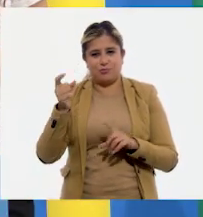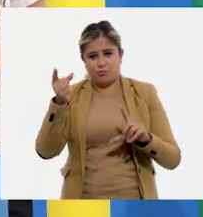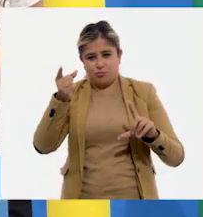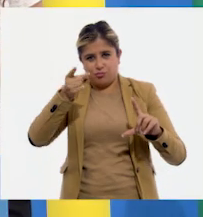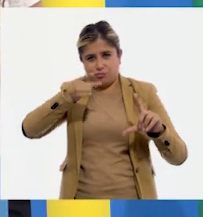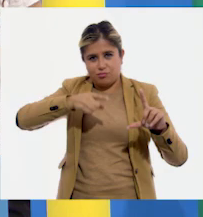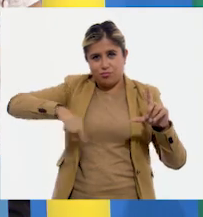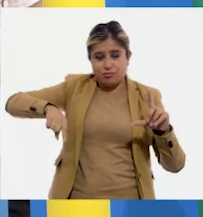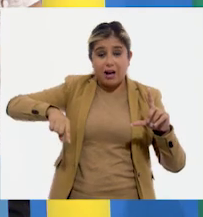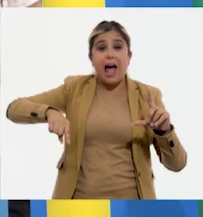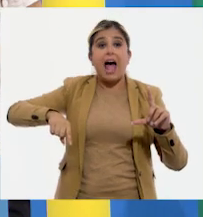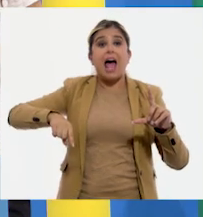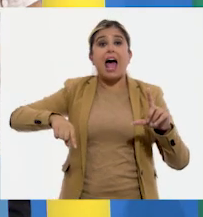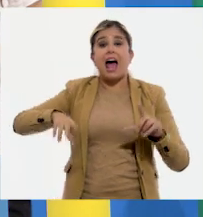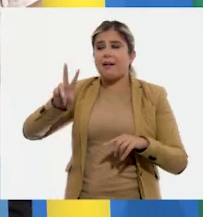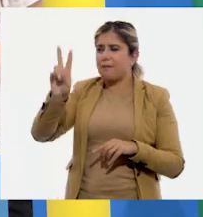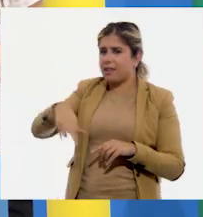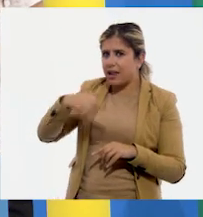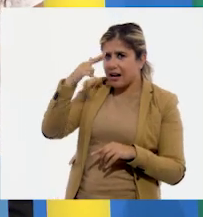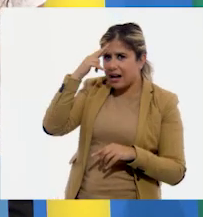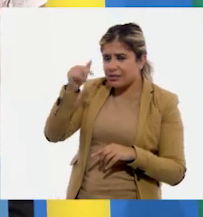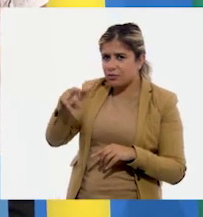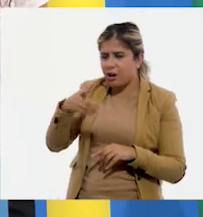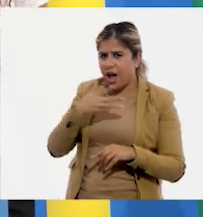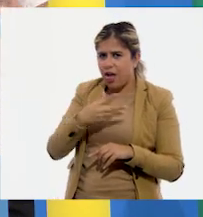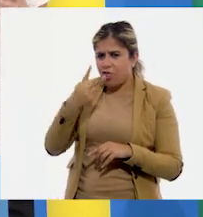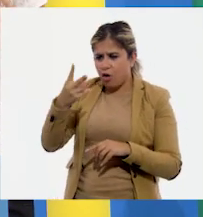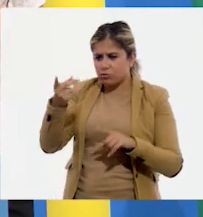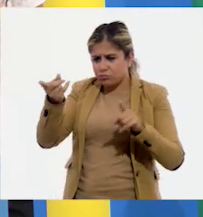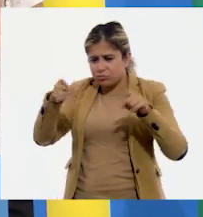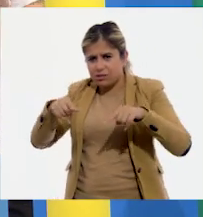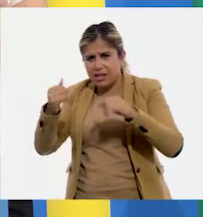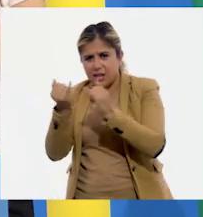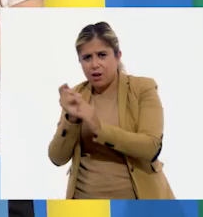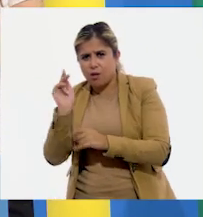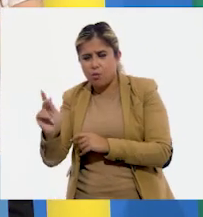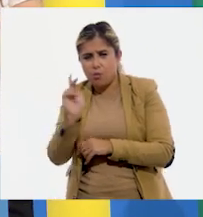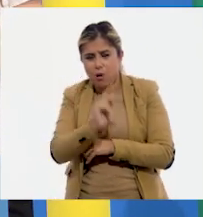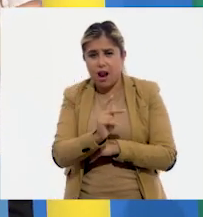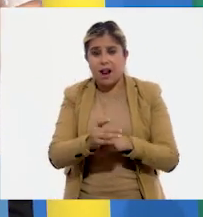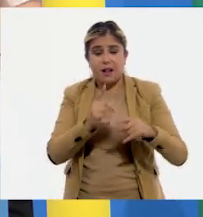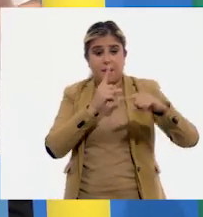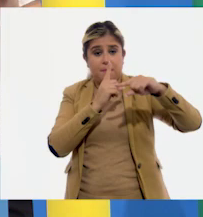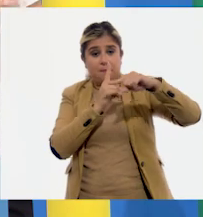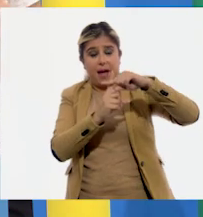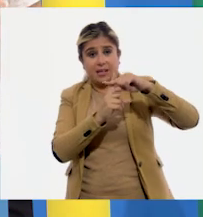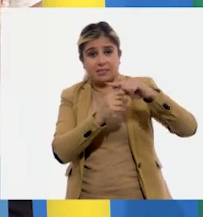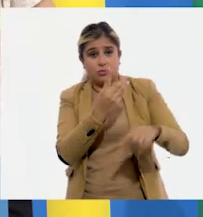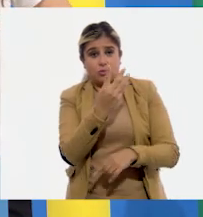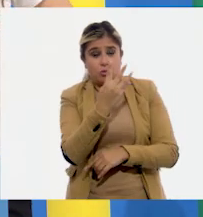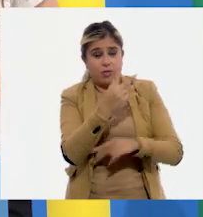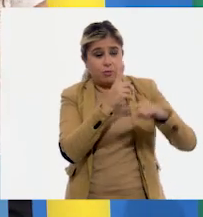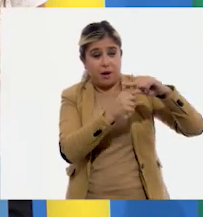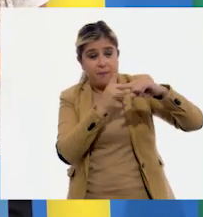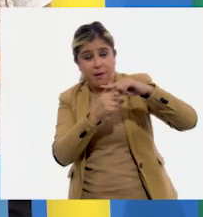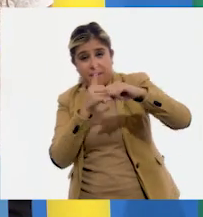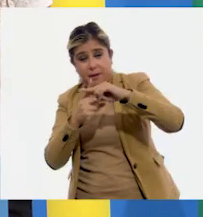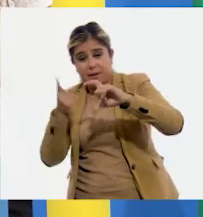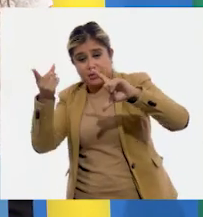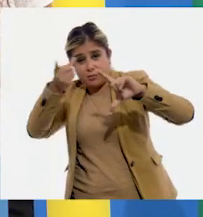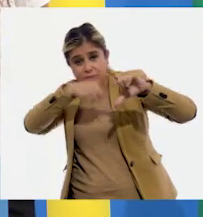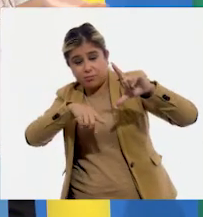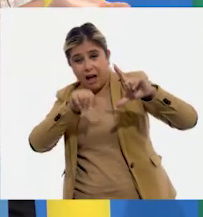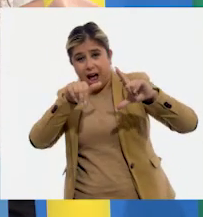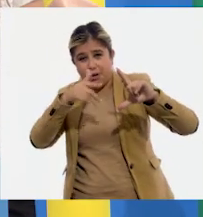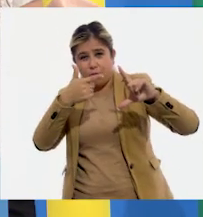Cierto, porque tienen 2 pares de ángulos iguales. La suma de los 4 ángulos interiores es igual a